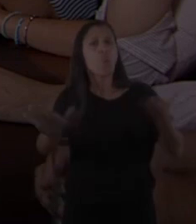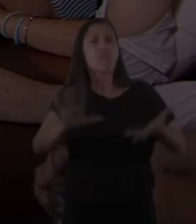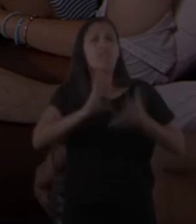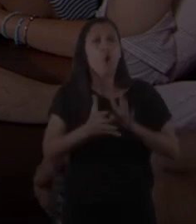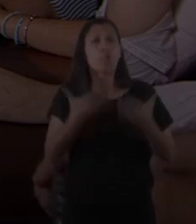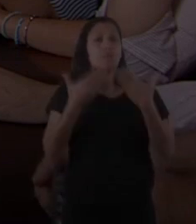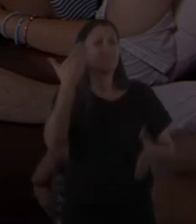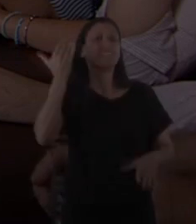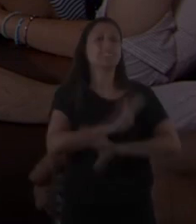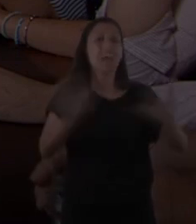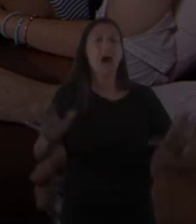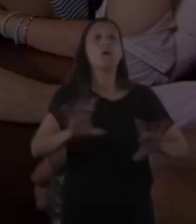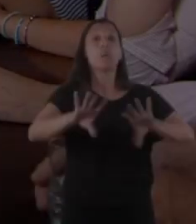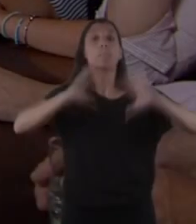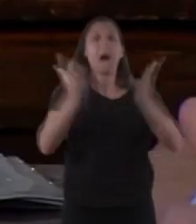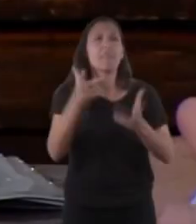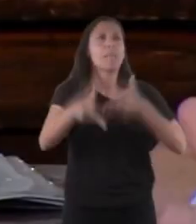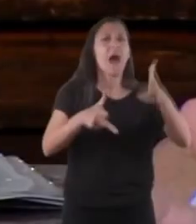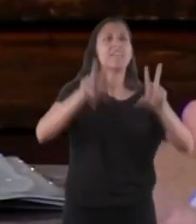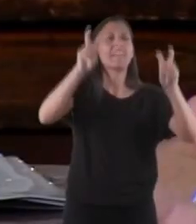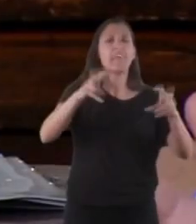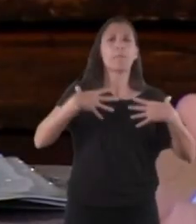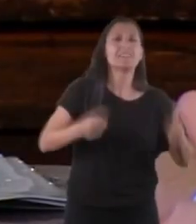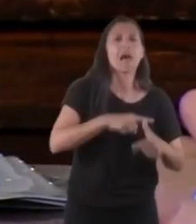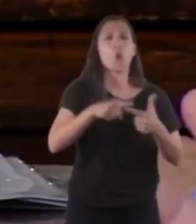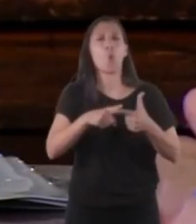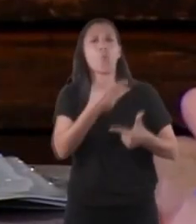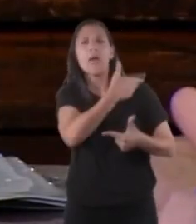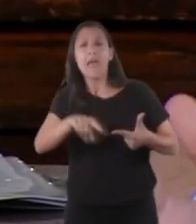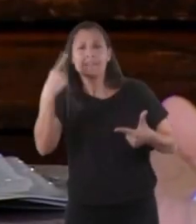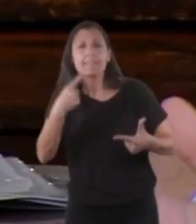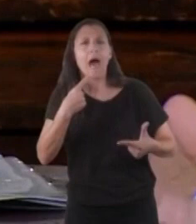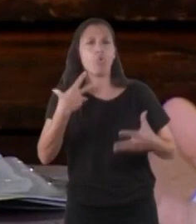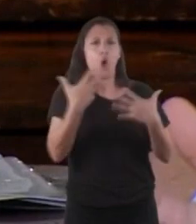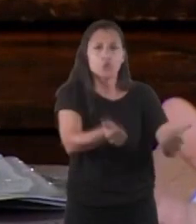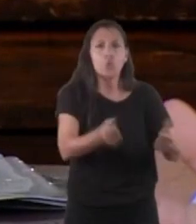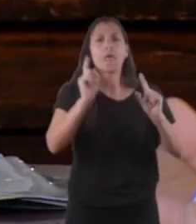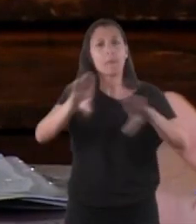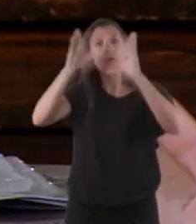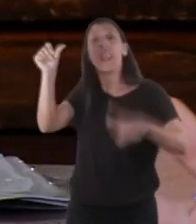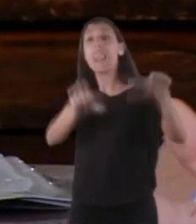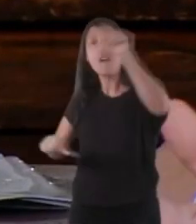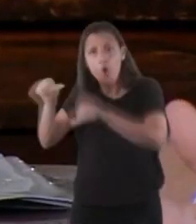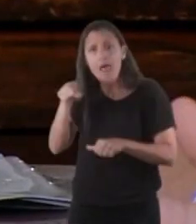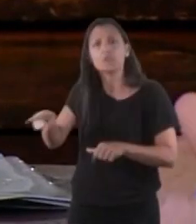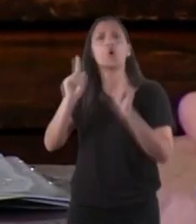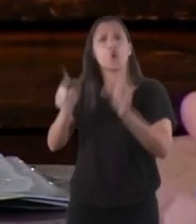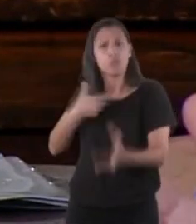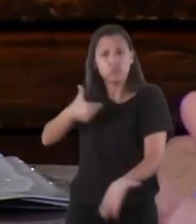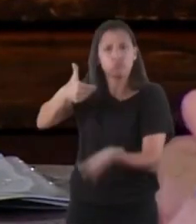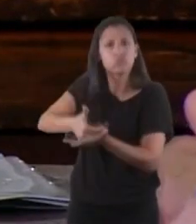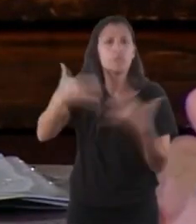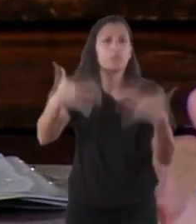pandemia, hablando de salud, hablando de un estado presente, hablando de más calidad. El laboratorio de hantavirus también es una inversión